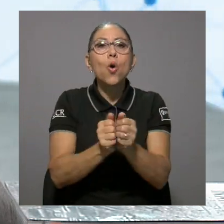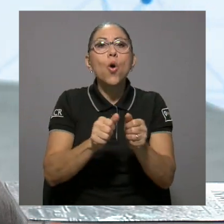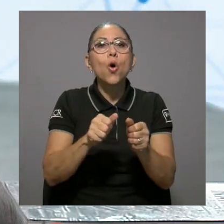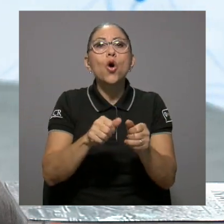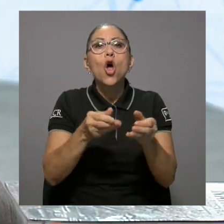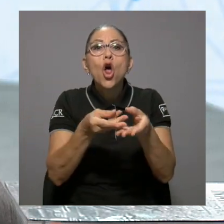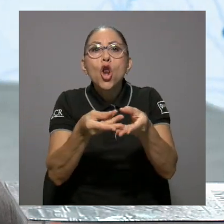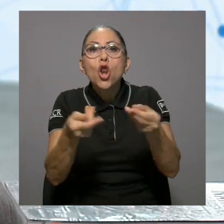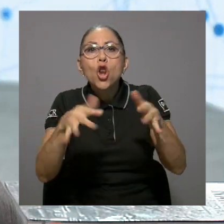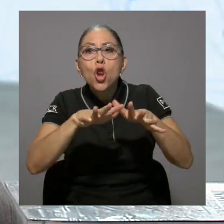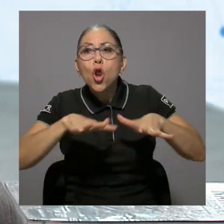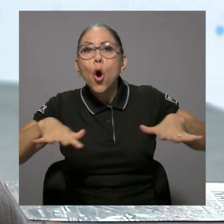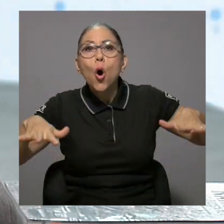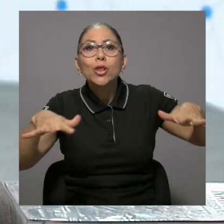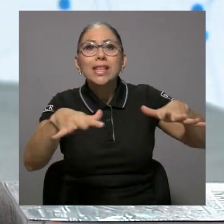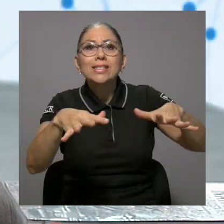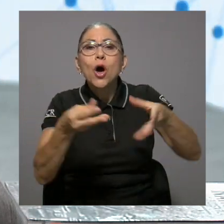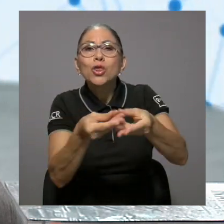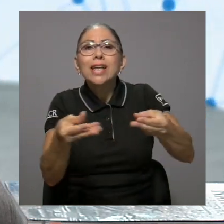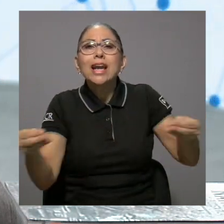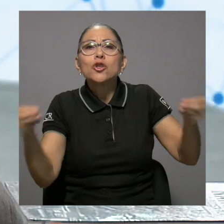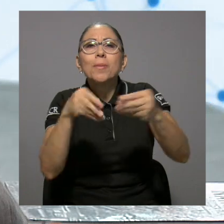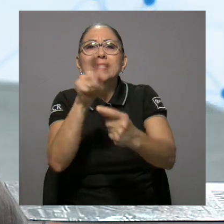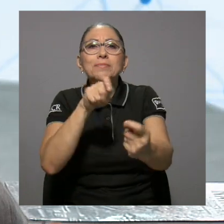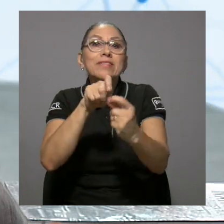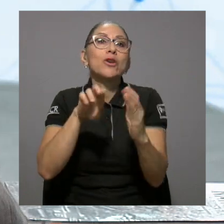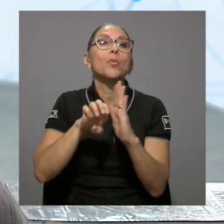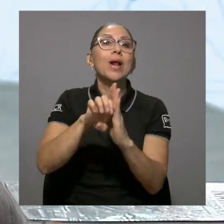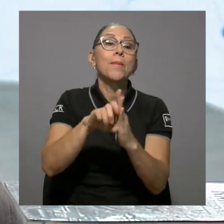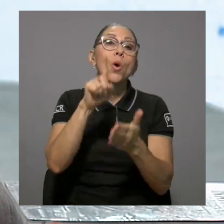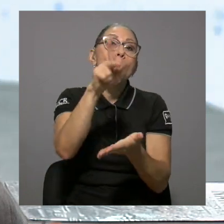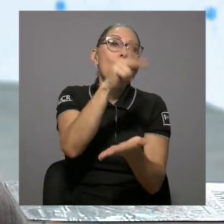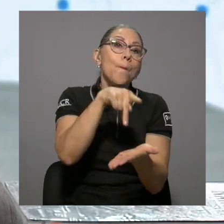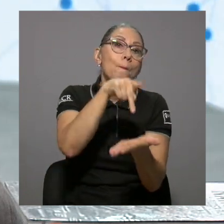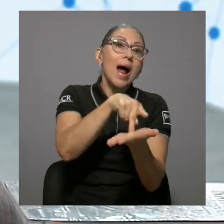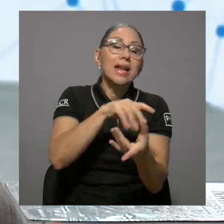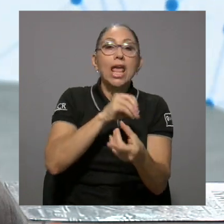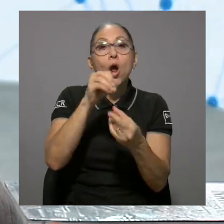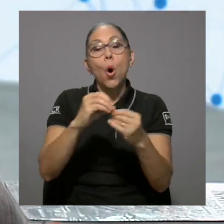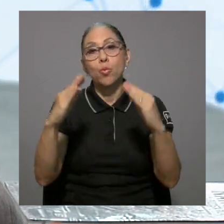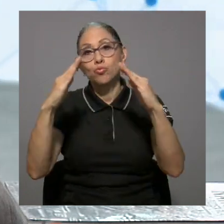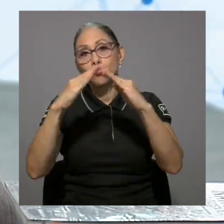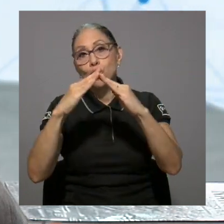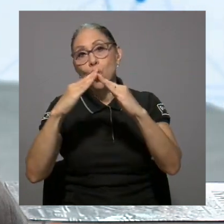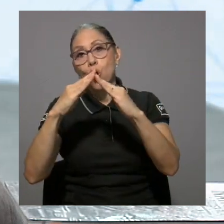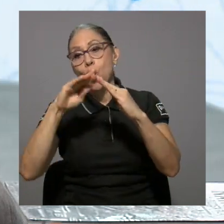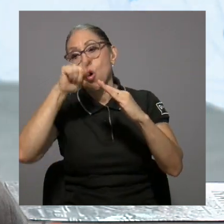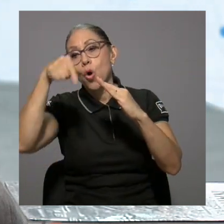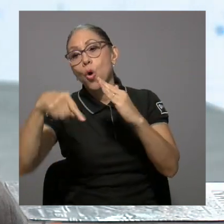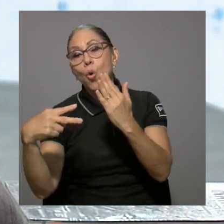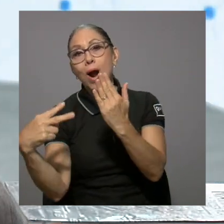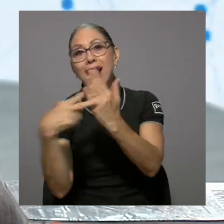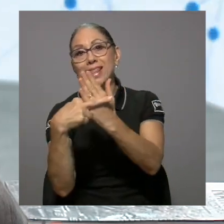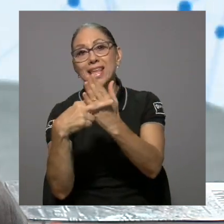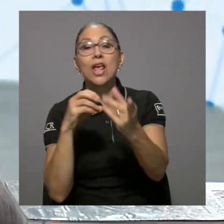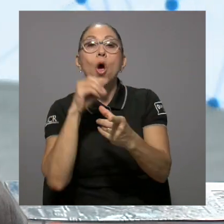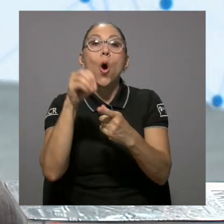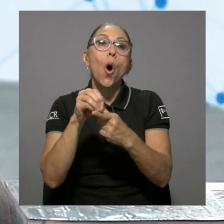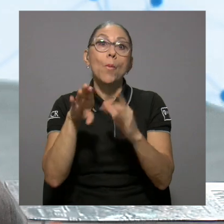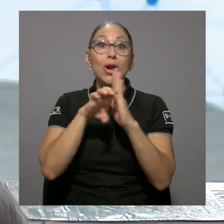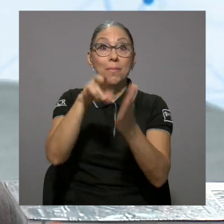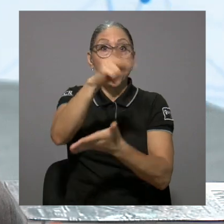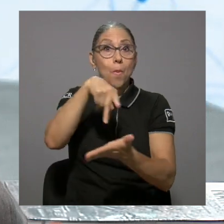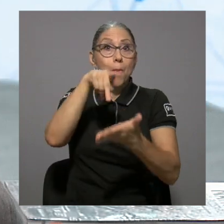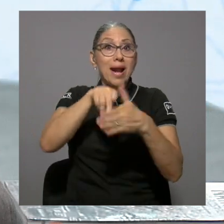lotes o terrenos más específicos. Por decir algo, trabaja un parque, un jardín, un parque de escala urbana de la